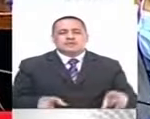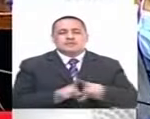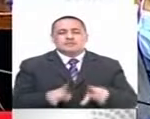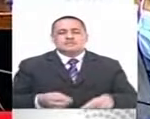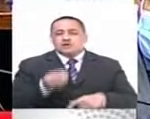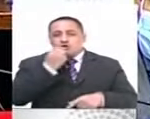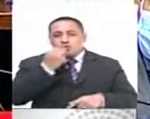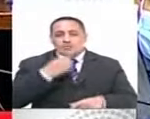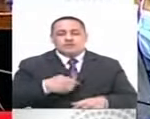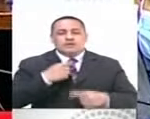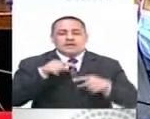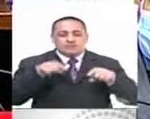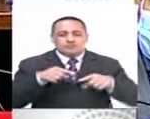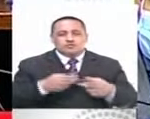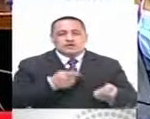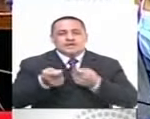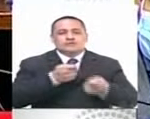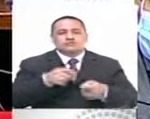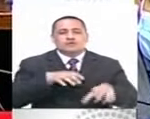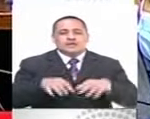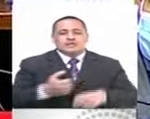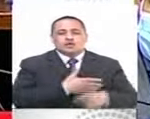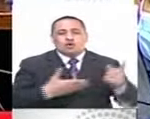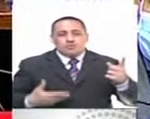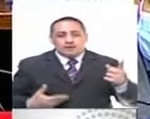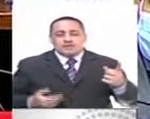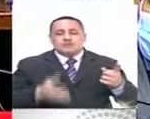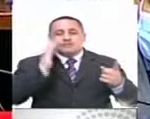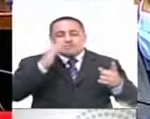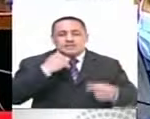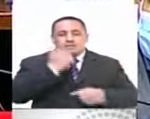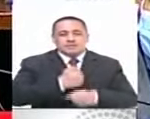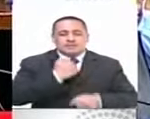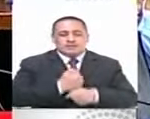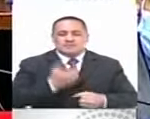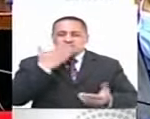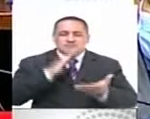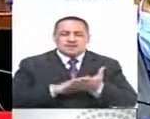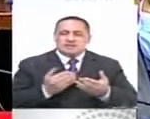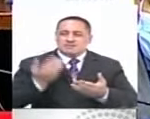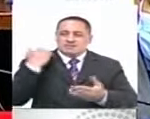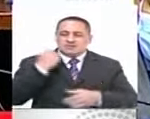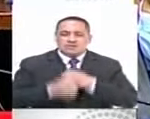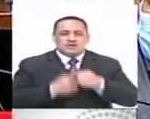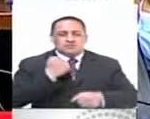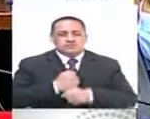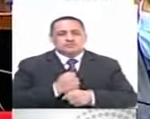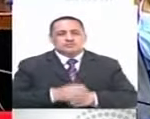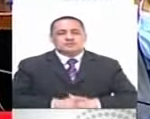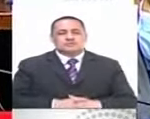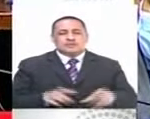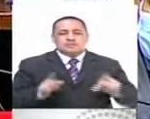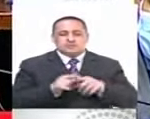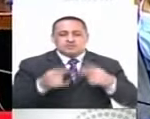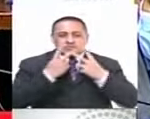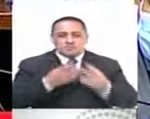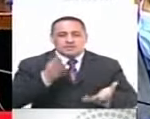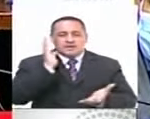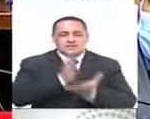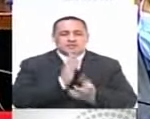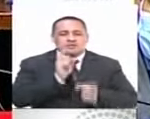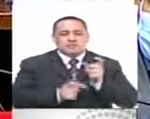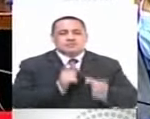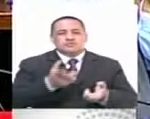come en función a la gestión que hacen los gobernantes y que ha sido pésima en los últimos años. Estamos castigando al